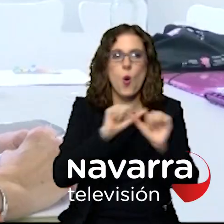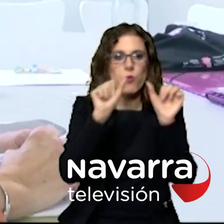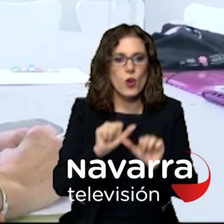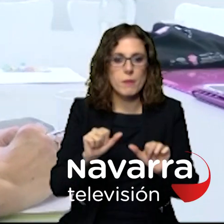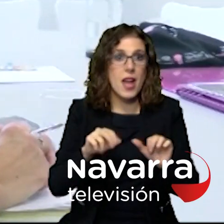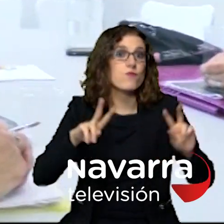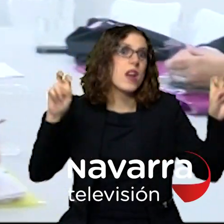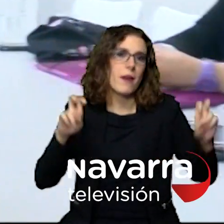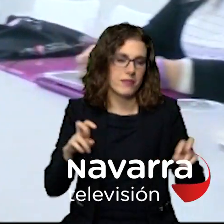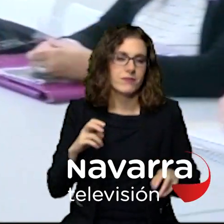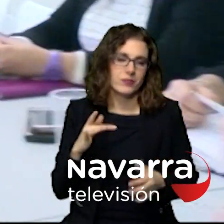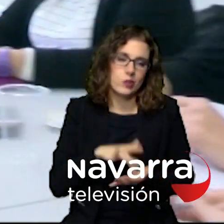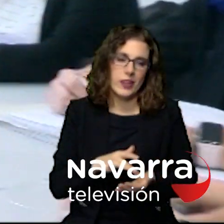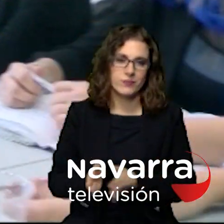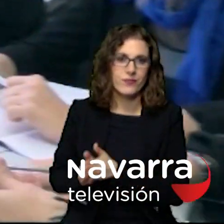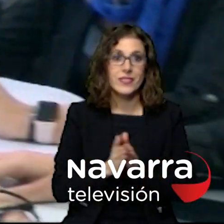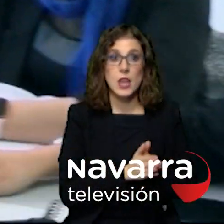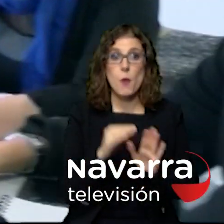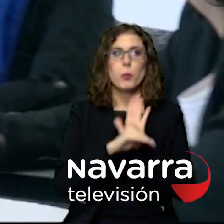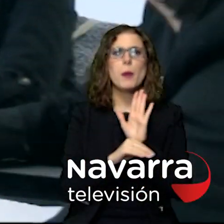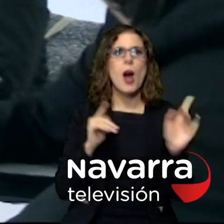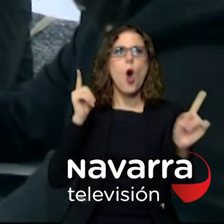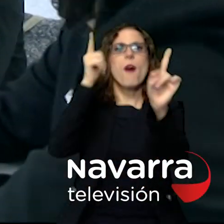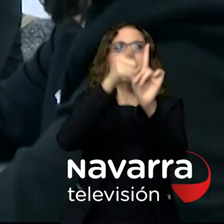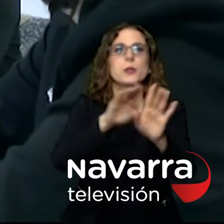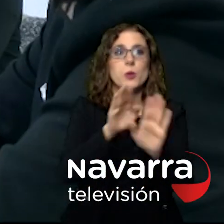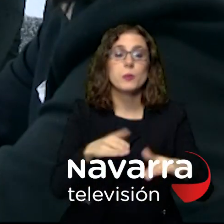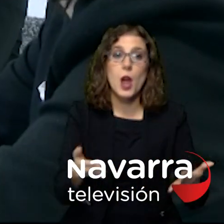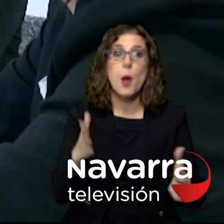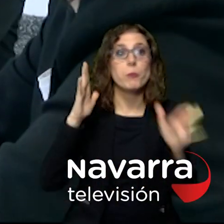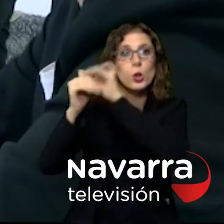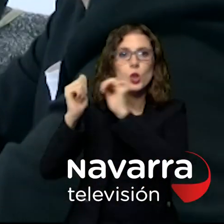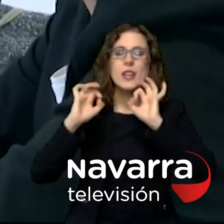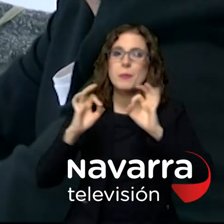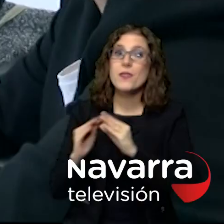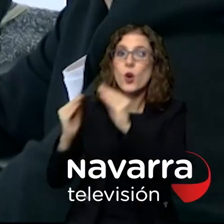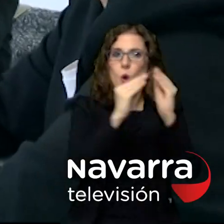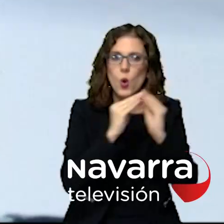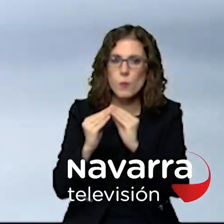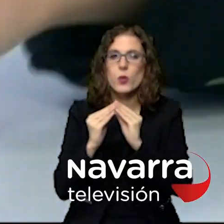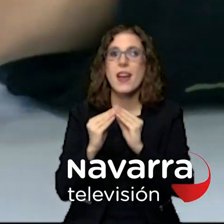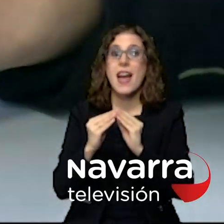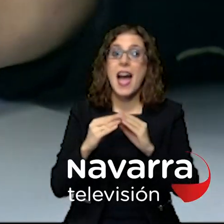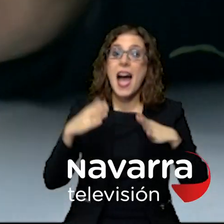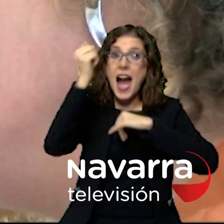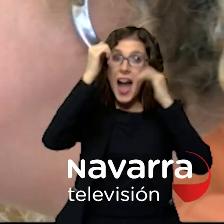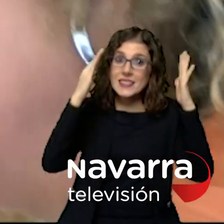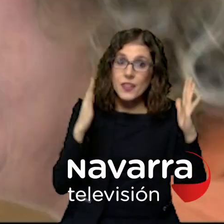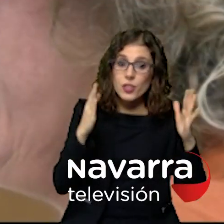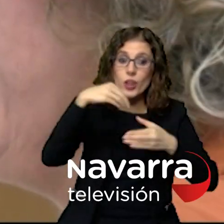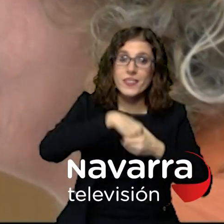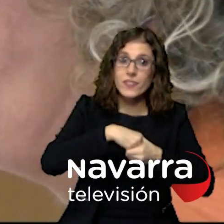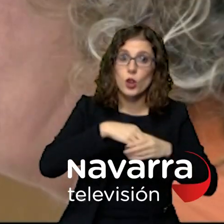diferente. El objetivo final del programa es establecer un protocolo específico común que mejore la atención con los recursos públicos y entidades